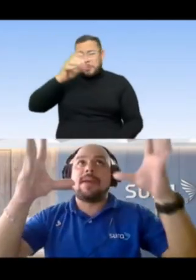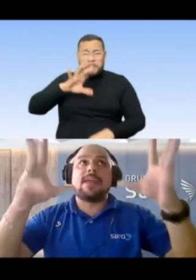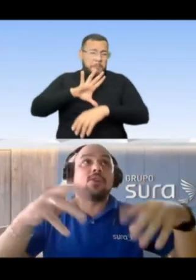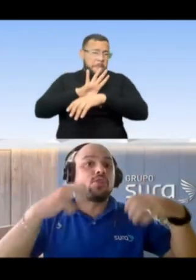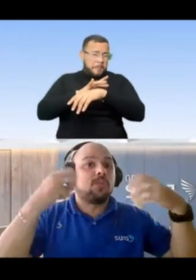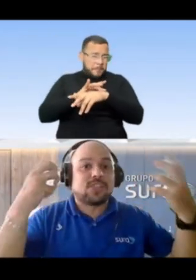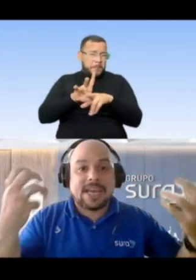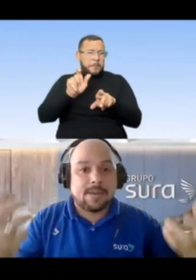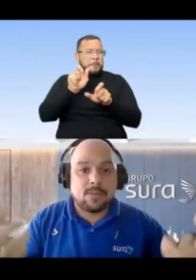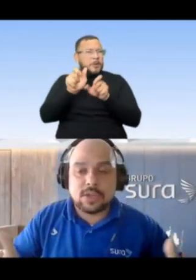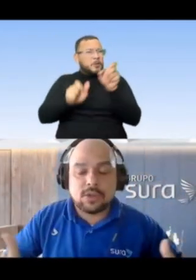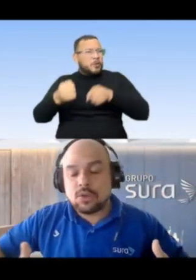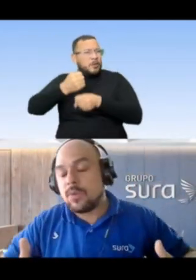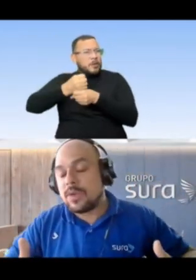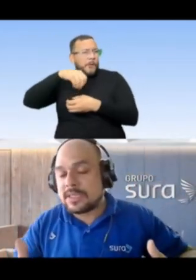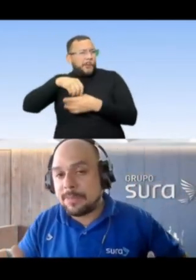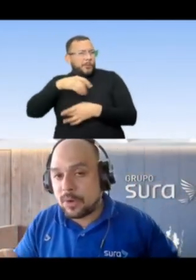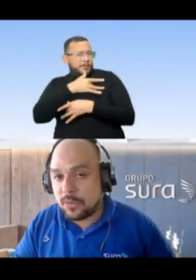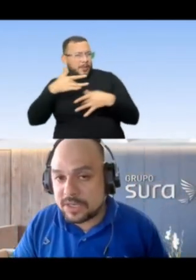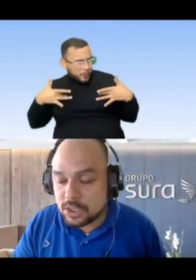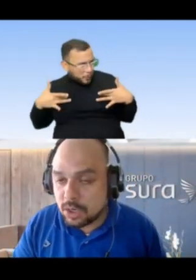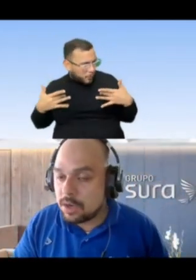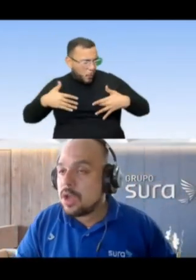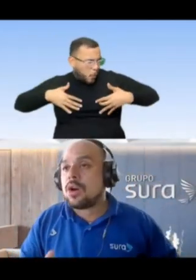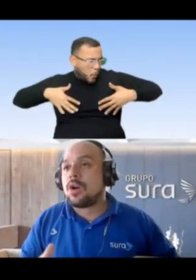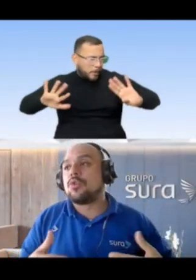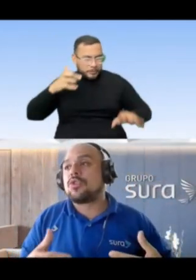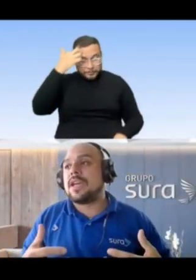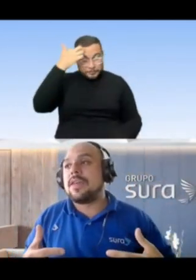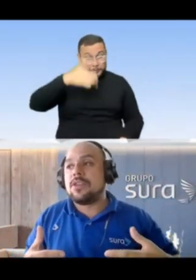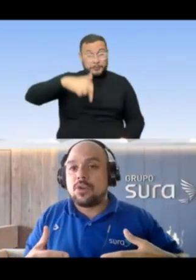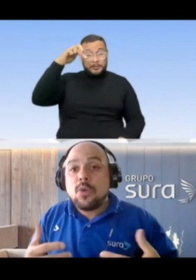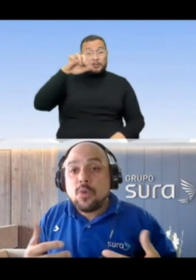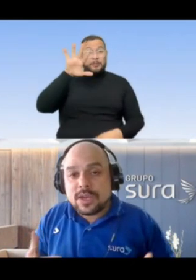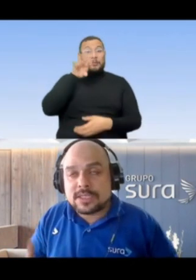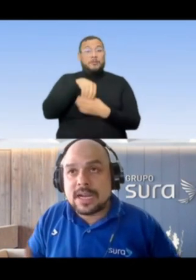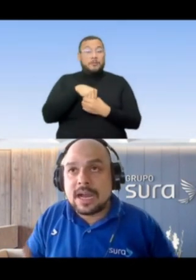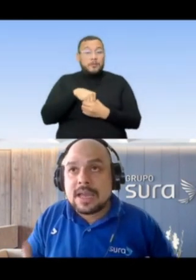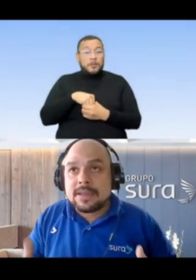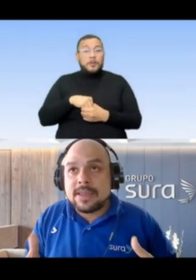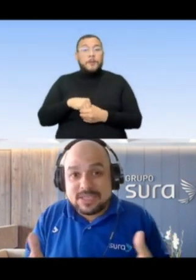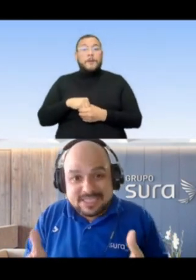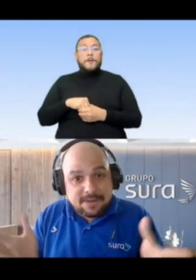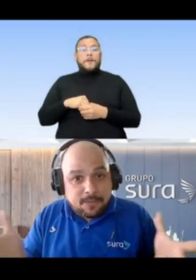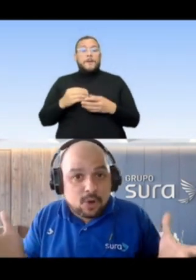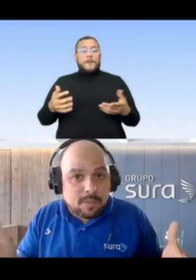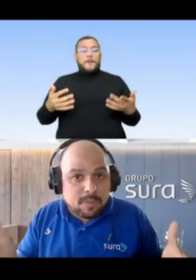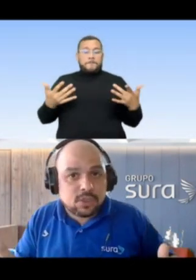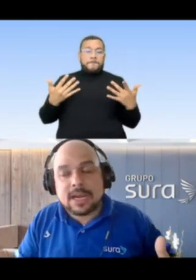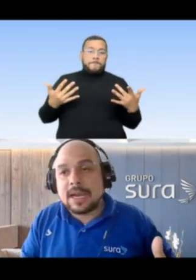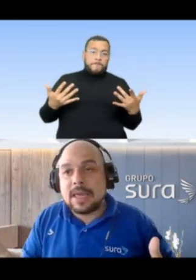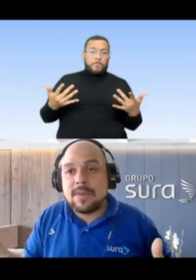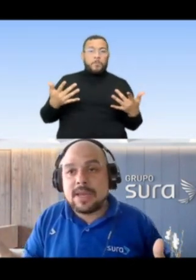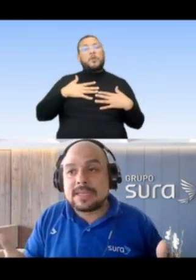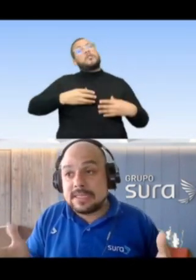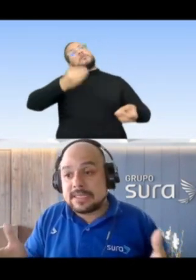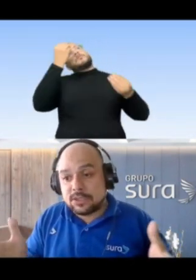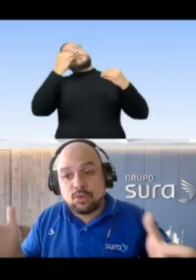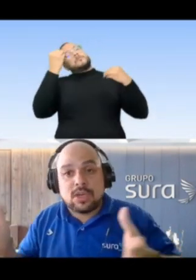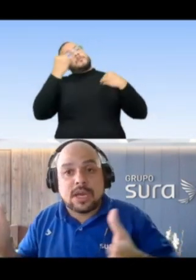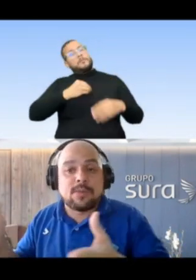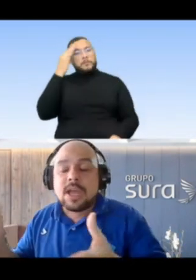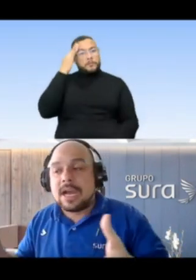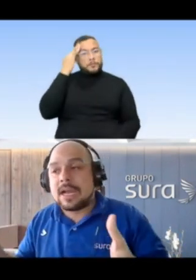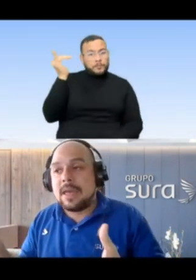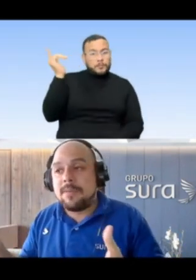médicos, como paramédicos, como seamos dentro de nuestra profesión, como sea dentro de nuestra formación académica,